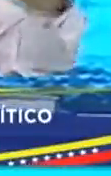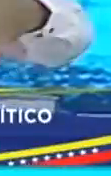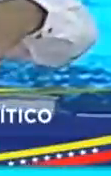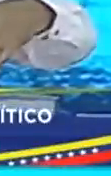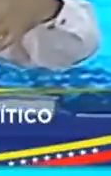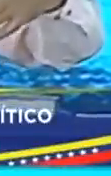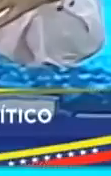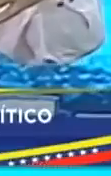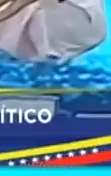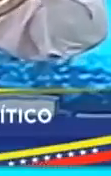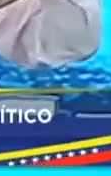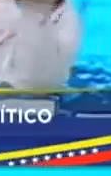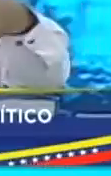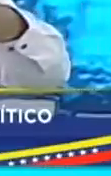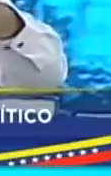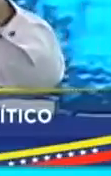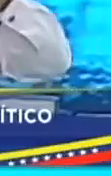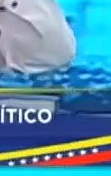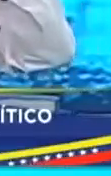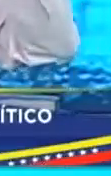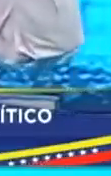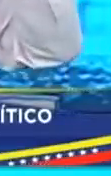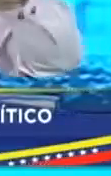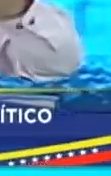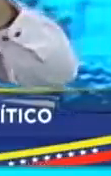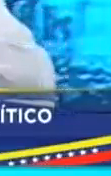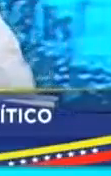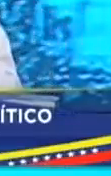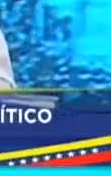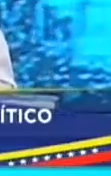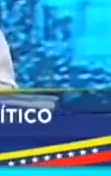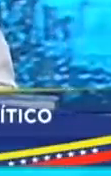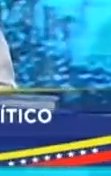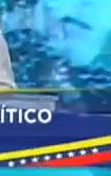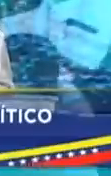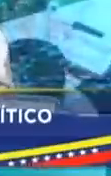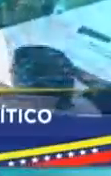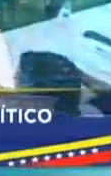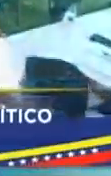truenos, rayos, vientos, lluvia fuerte aquí.